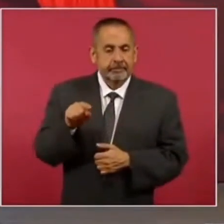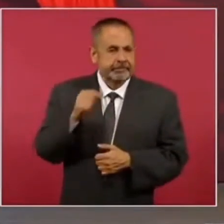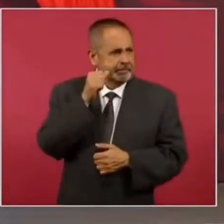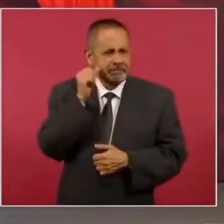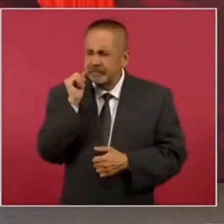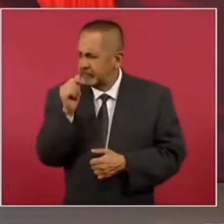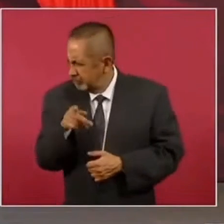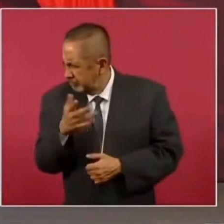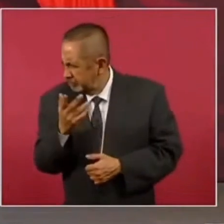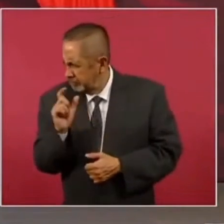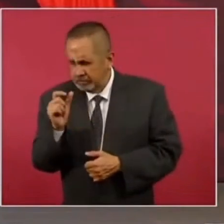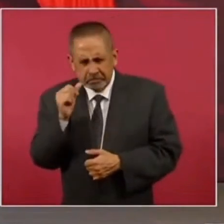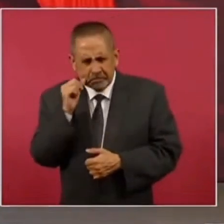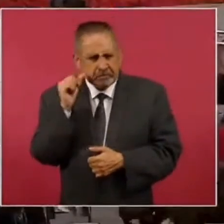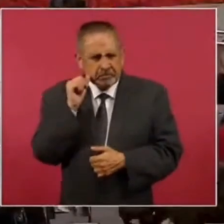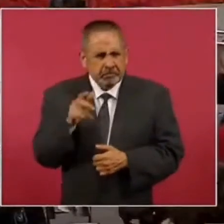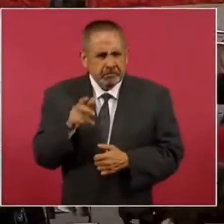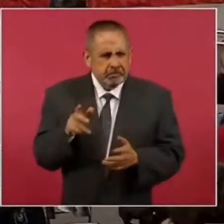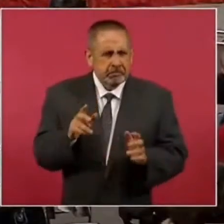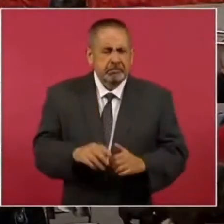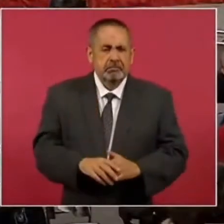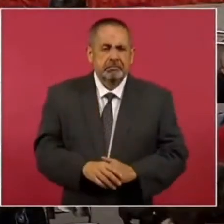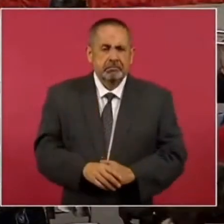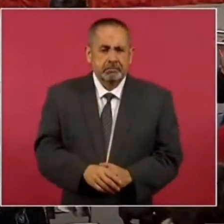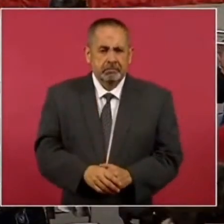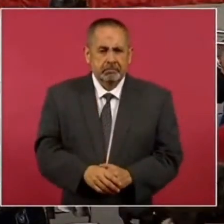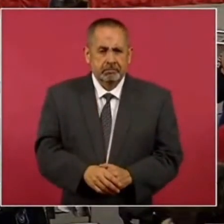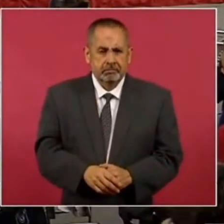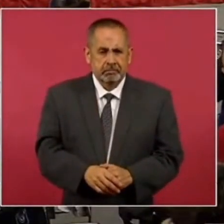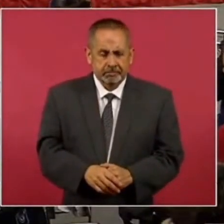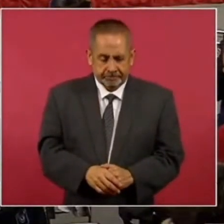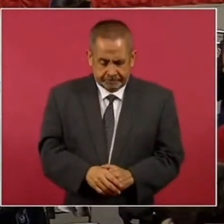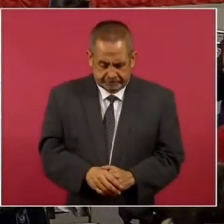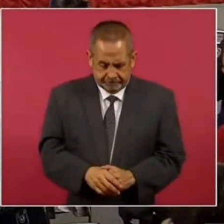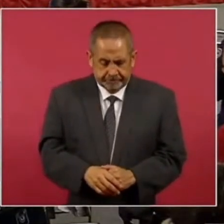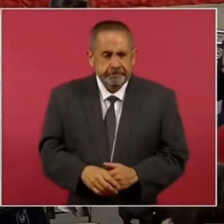Ayer, ¿no? ¿O cuándo? Sí.